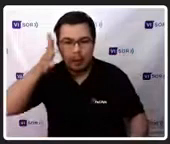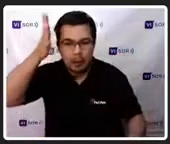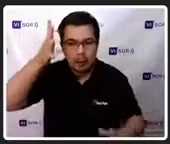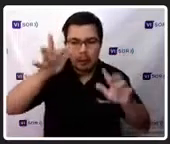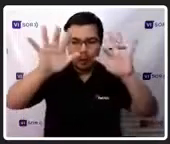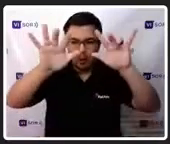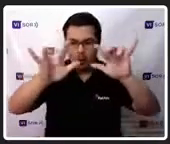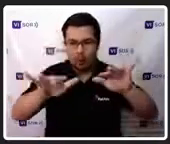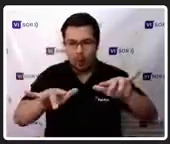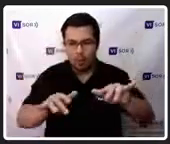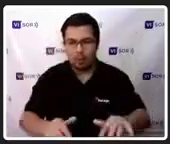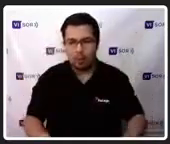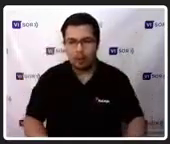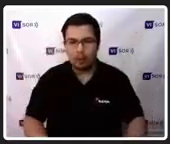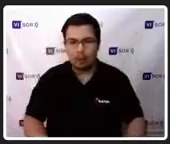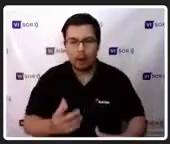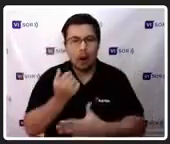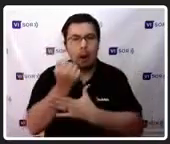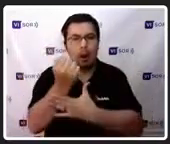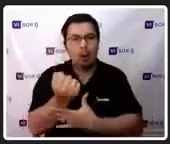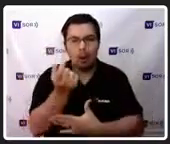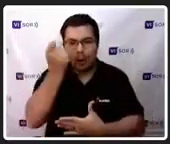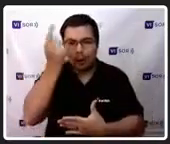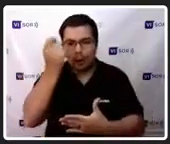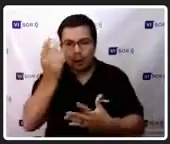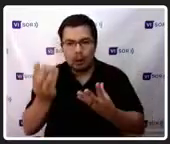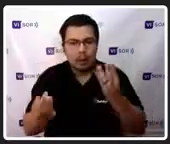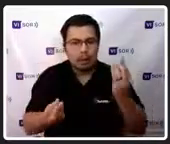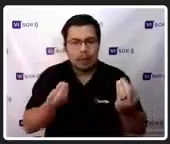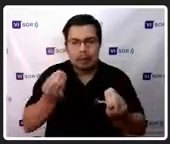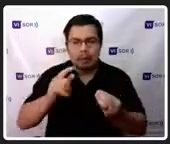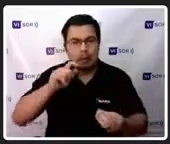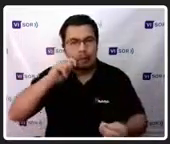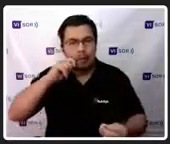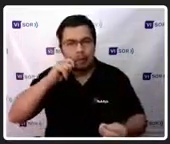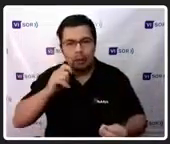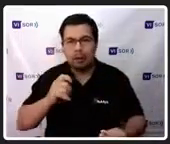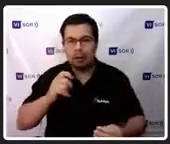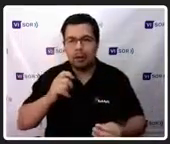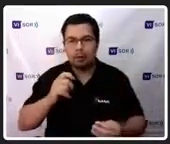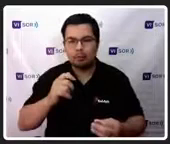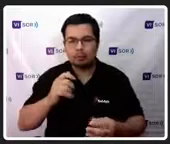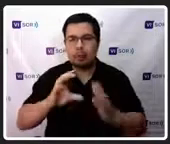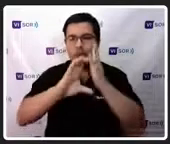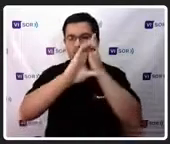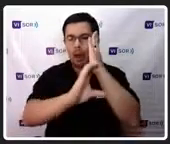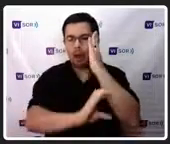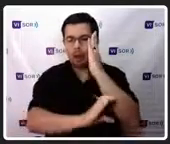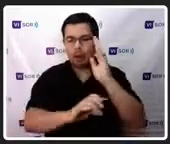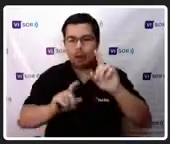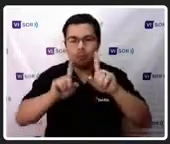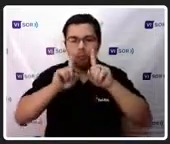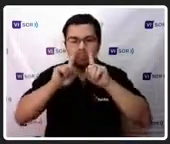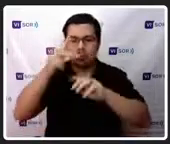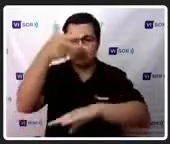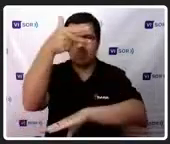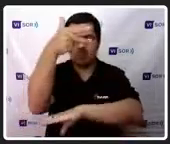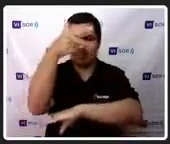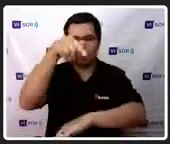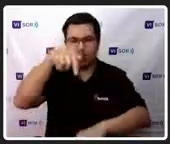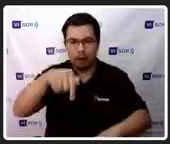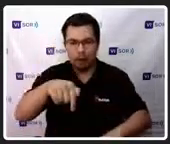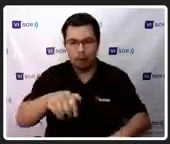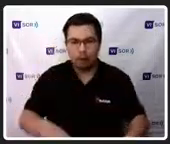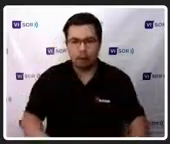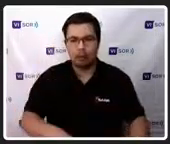entender qué es lo que es la carrera de turismo y hotelería en Duoc. Ya, para eso yo les voy a compartir, les voy a hacer una presentación de